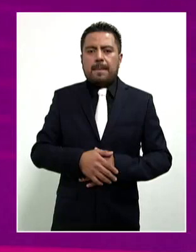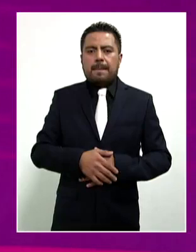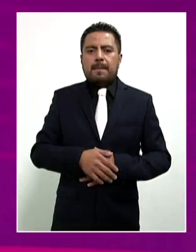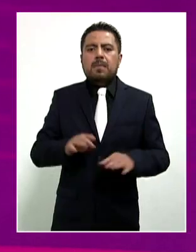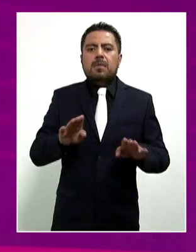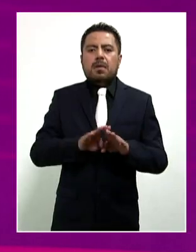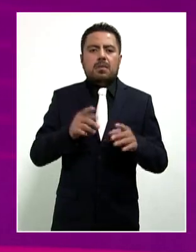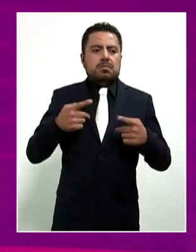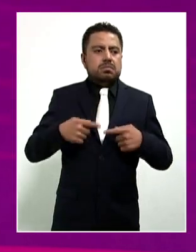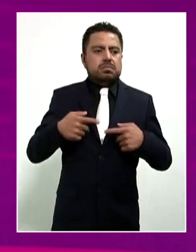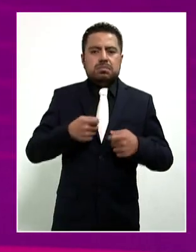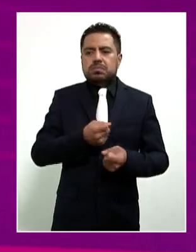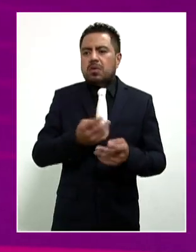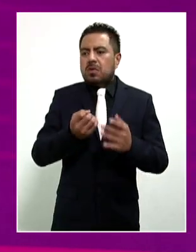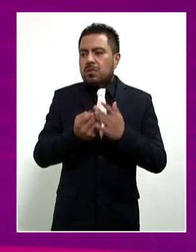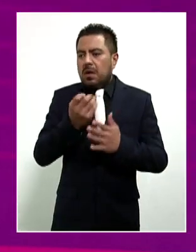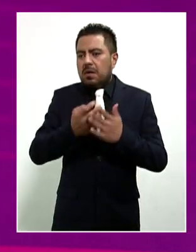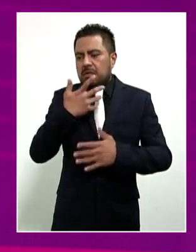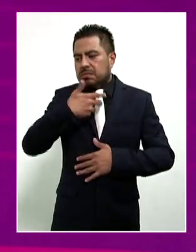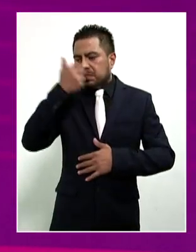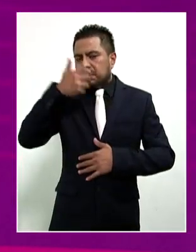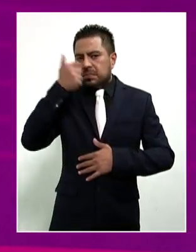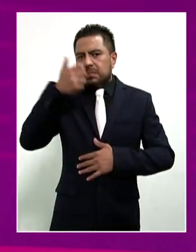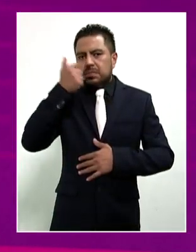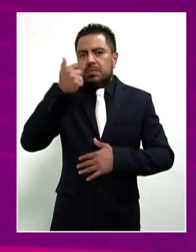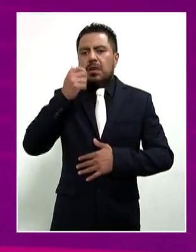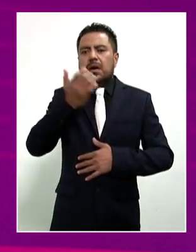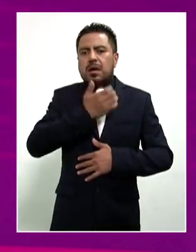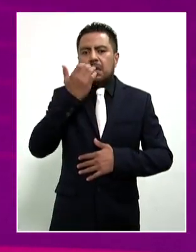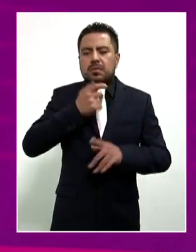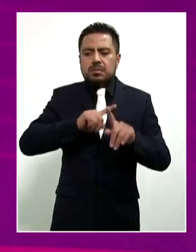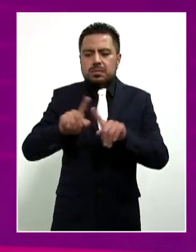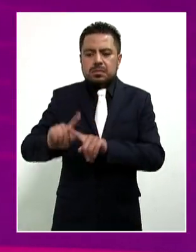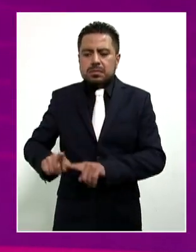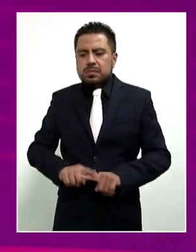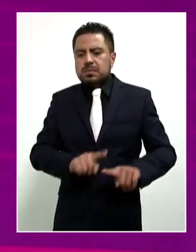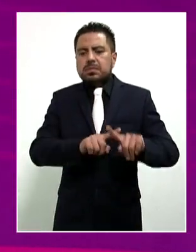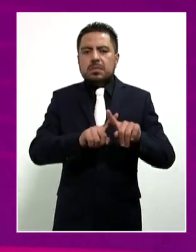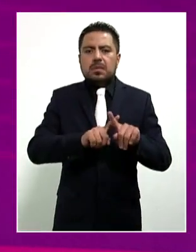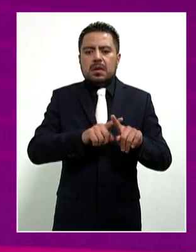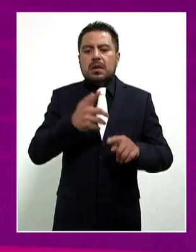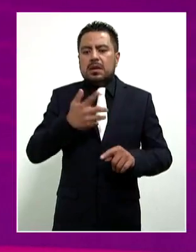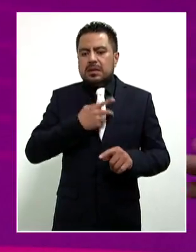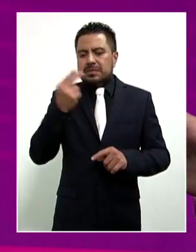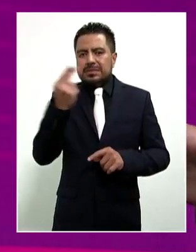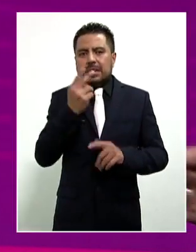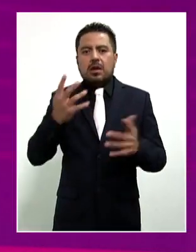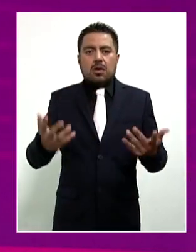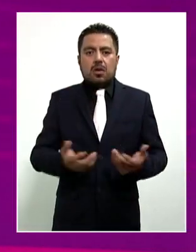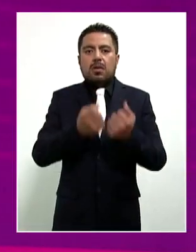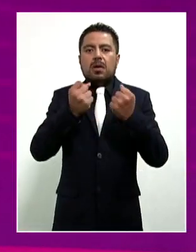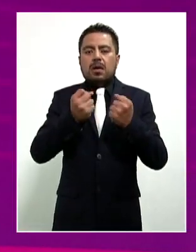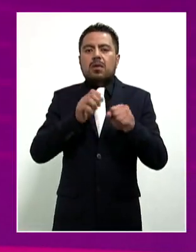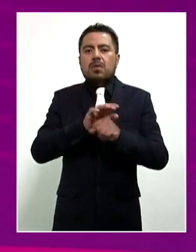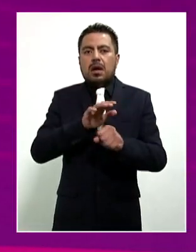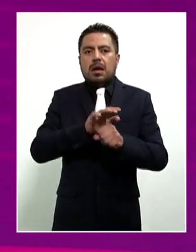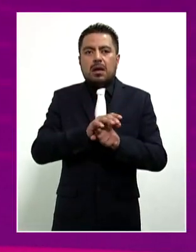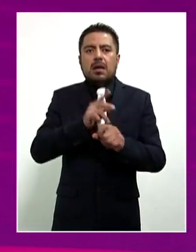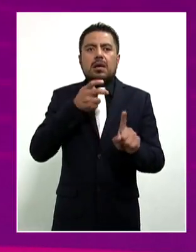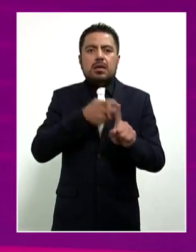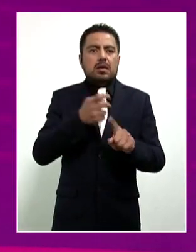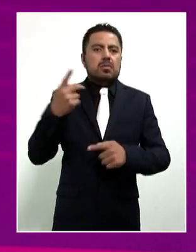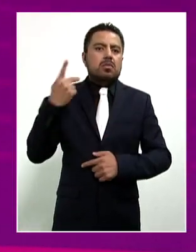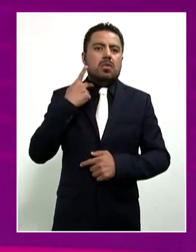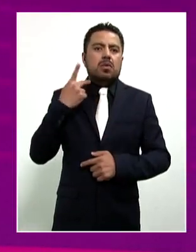pues con tanta gente nueva y con costumbres diversas. Tenemos que lograr que esta